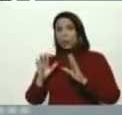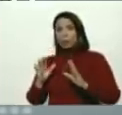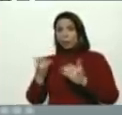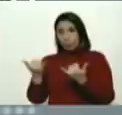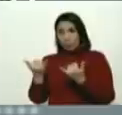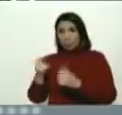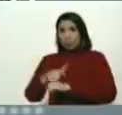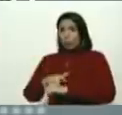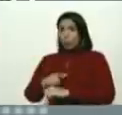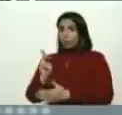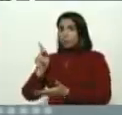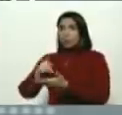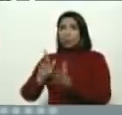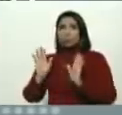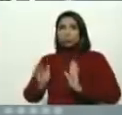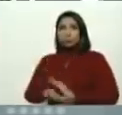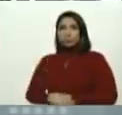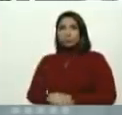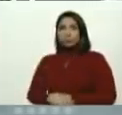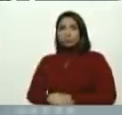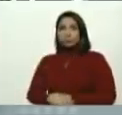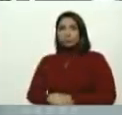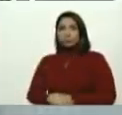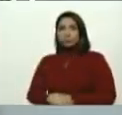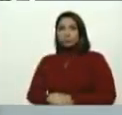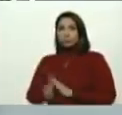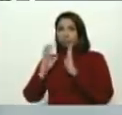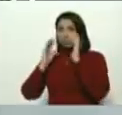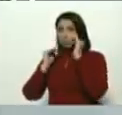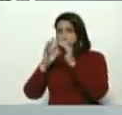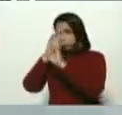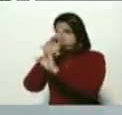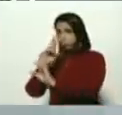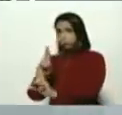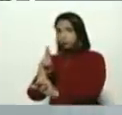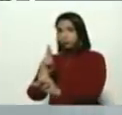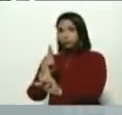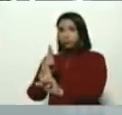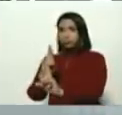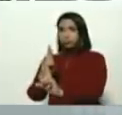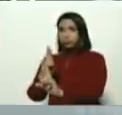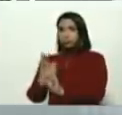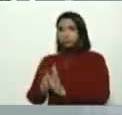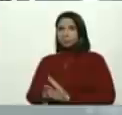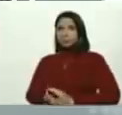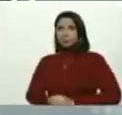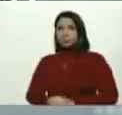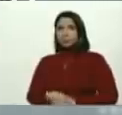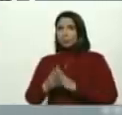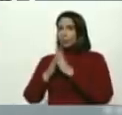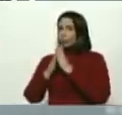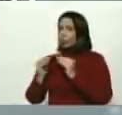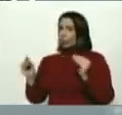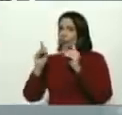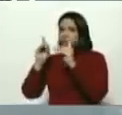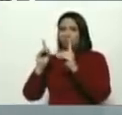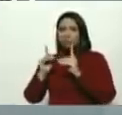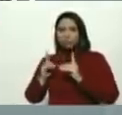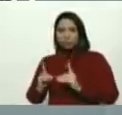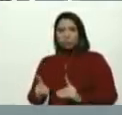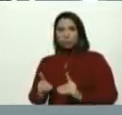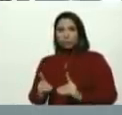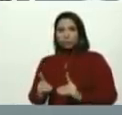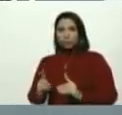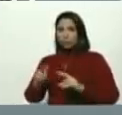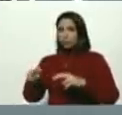hora, llegó la hora. Acataré y acataremos todas las decisiones